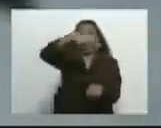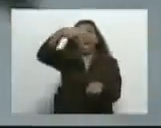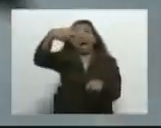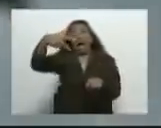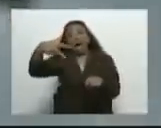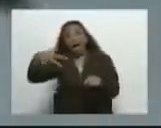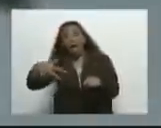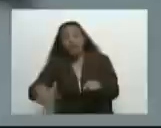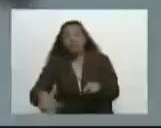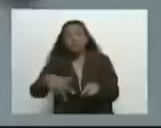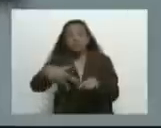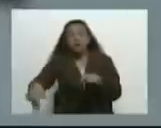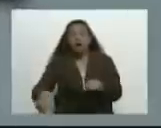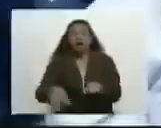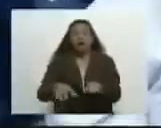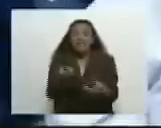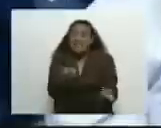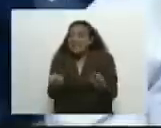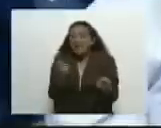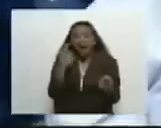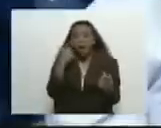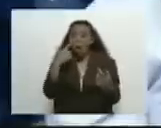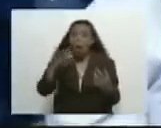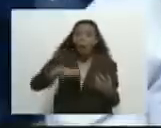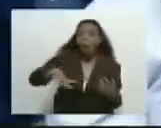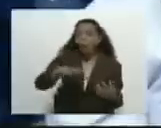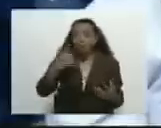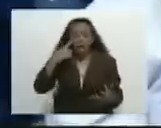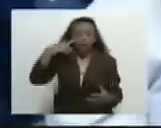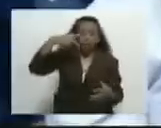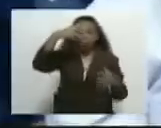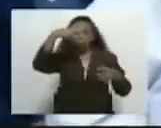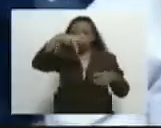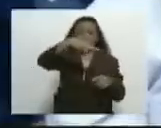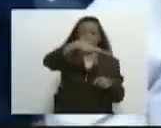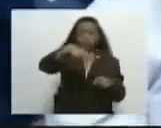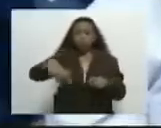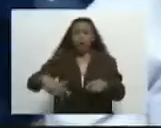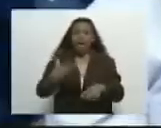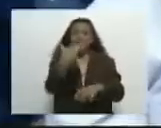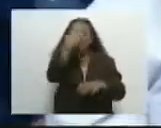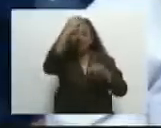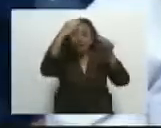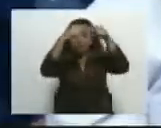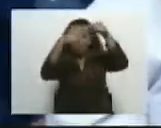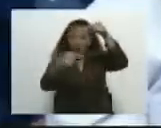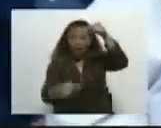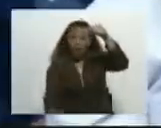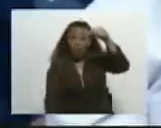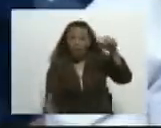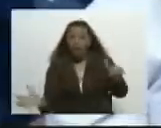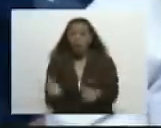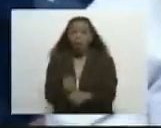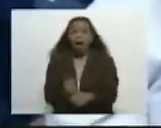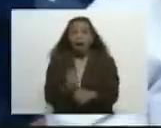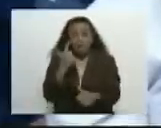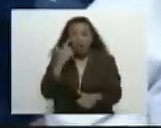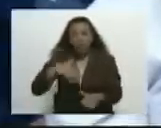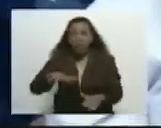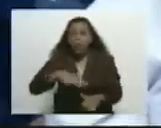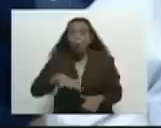supuesto, tardaron en identificar el terreno hasta que a escasos 300 pies sobre el terreno fue que lograron